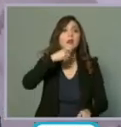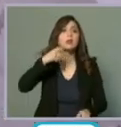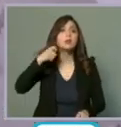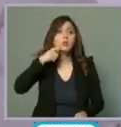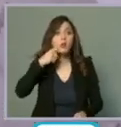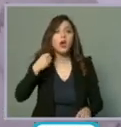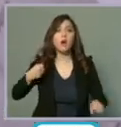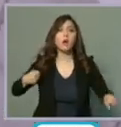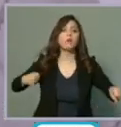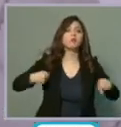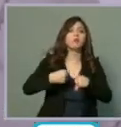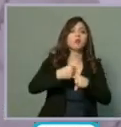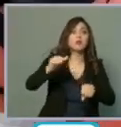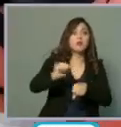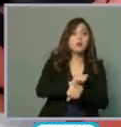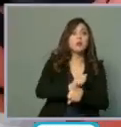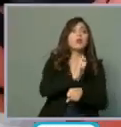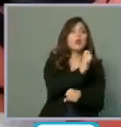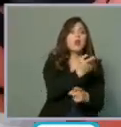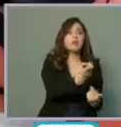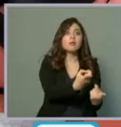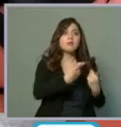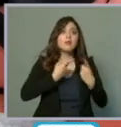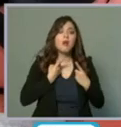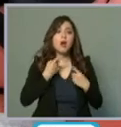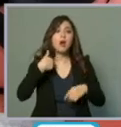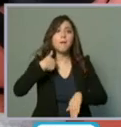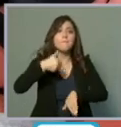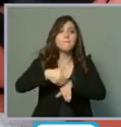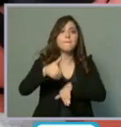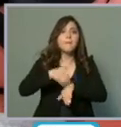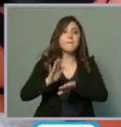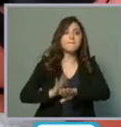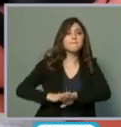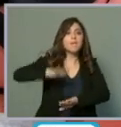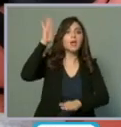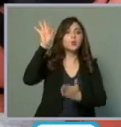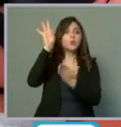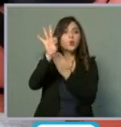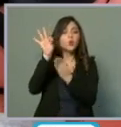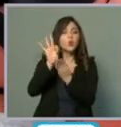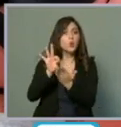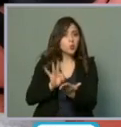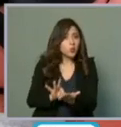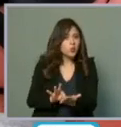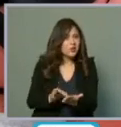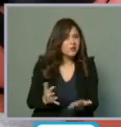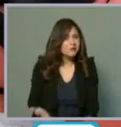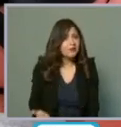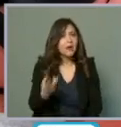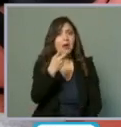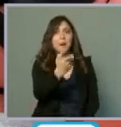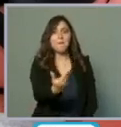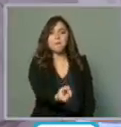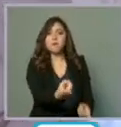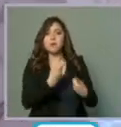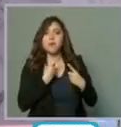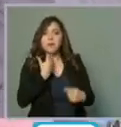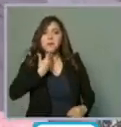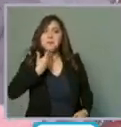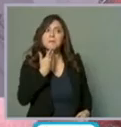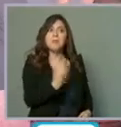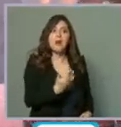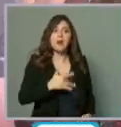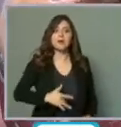lo traspolan a la vida cotidiana. Y dicen, bueno, pues si eso me da puntos, si me da una satisfacción, Exacto. pues lo voy a seguir